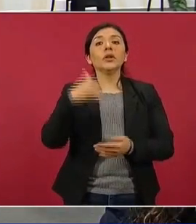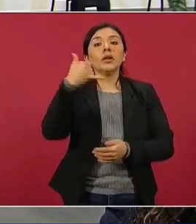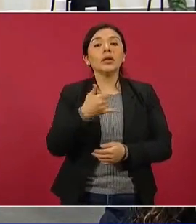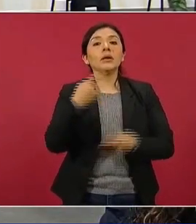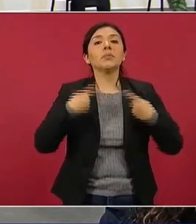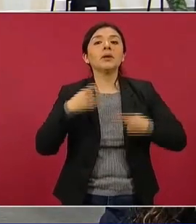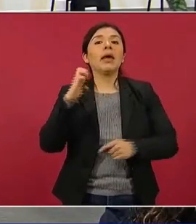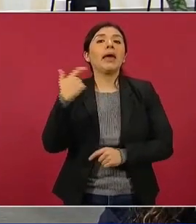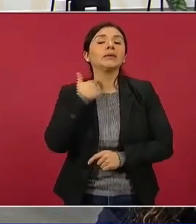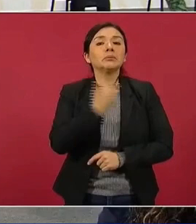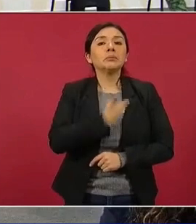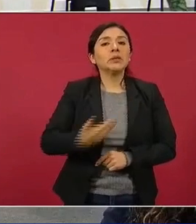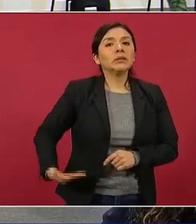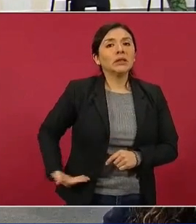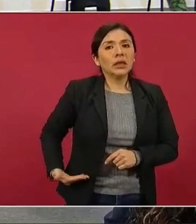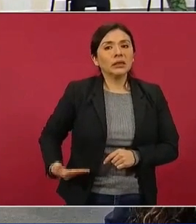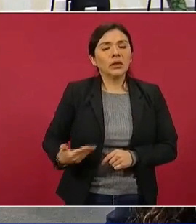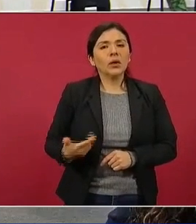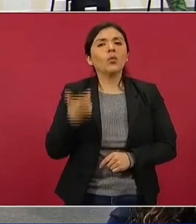expresidentes.